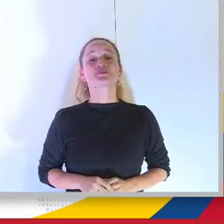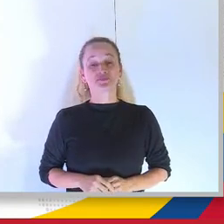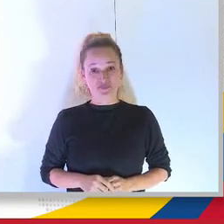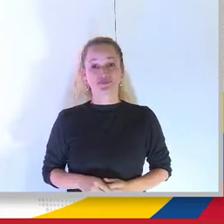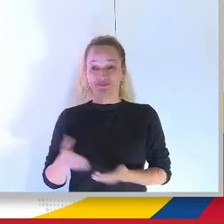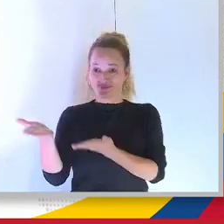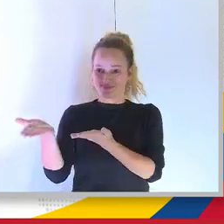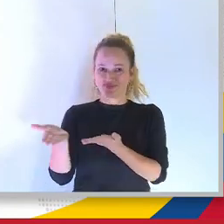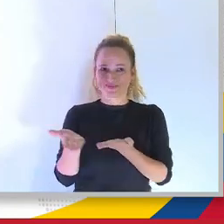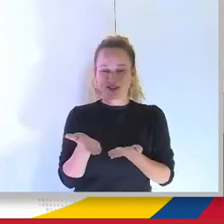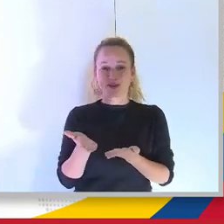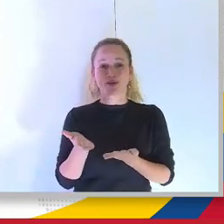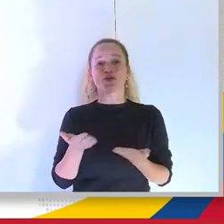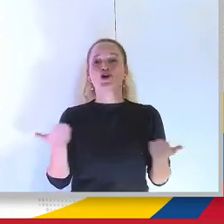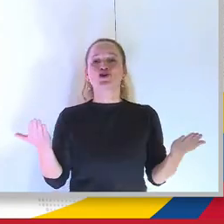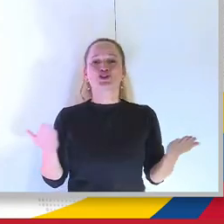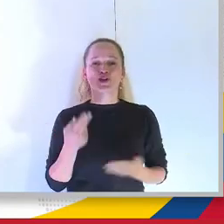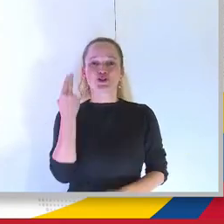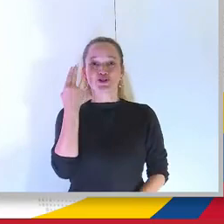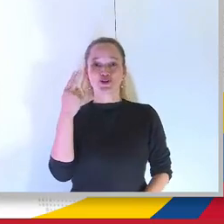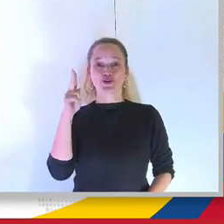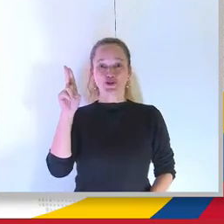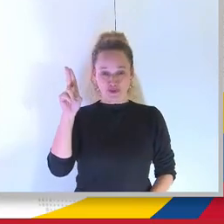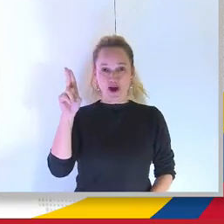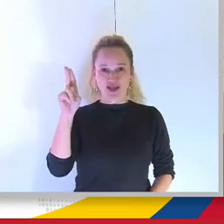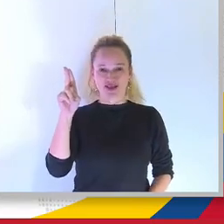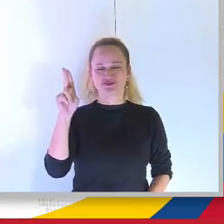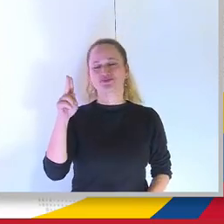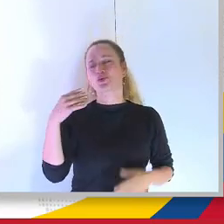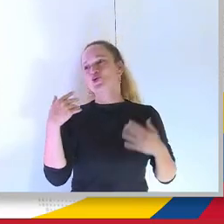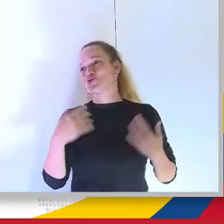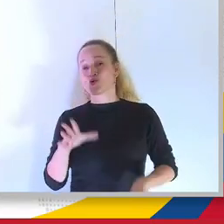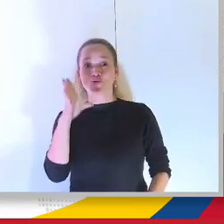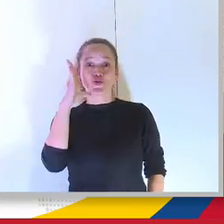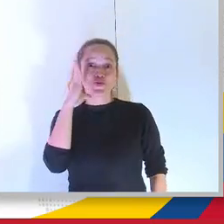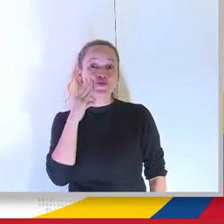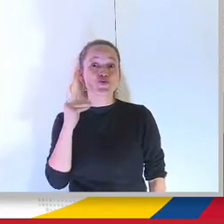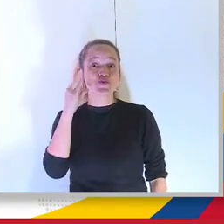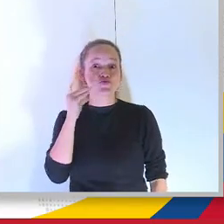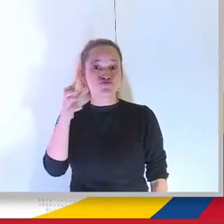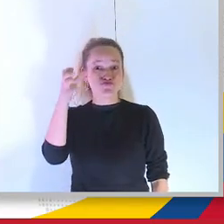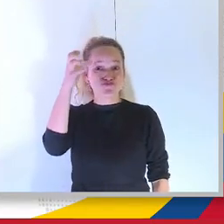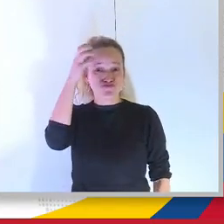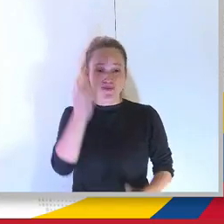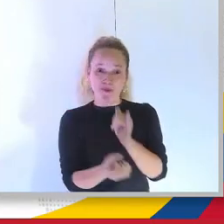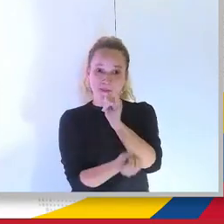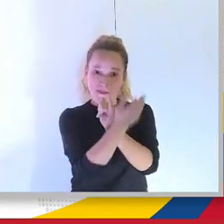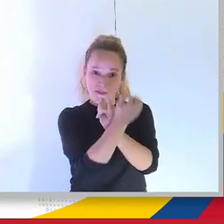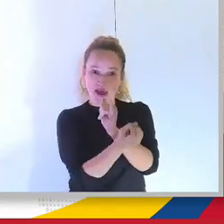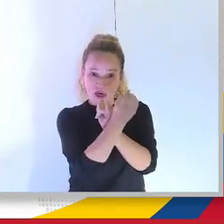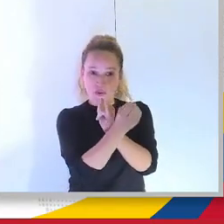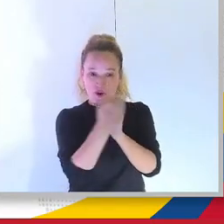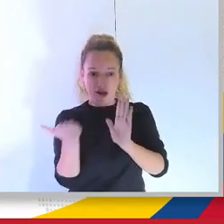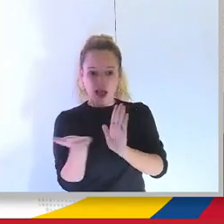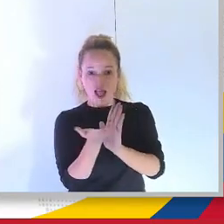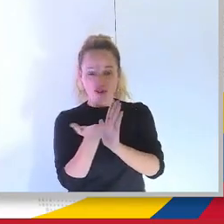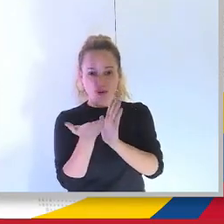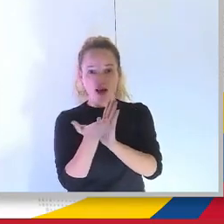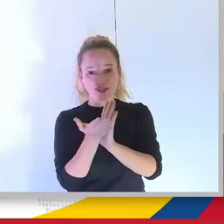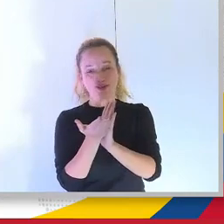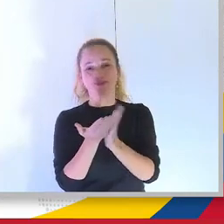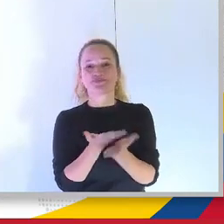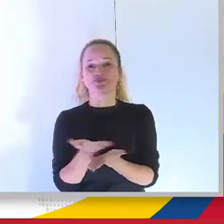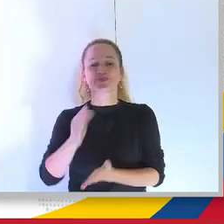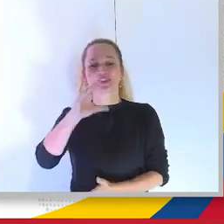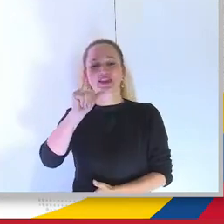También tenemos desde Uruguay uno de los expertos en pedagogía de educación popular,